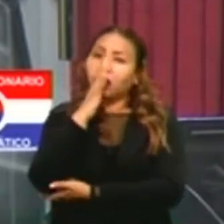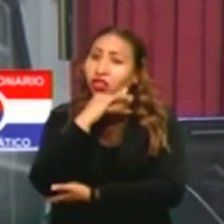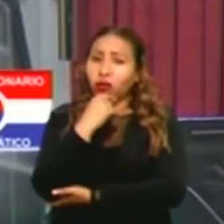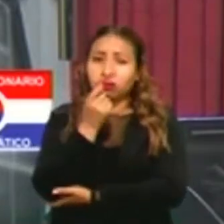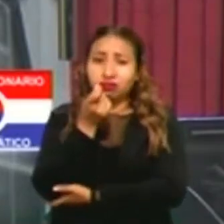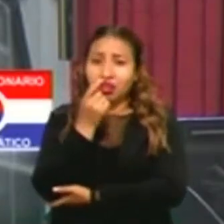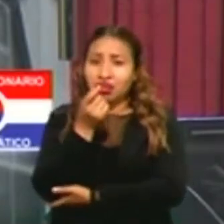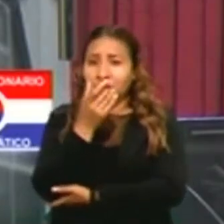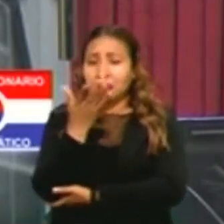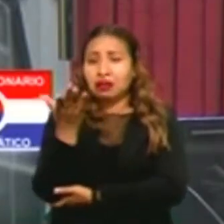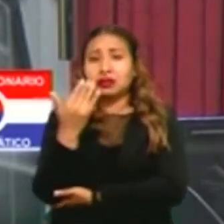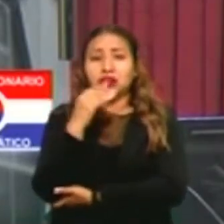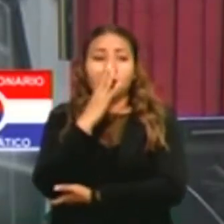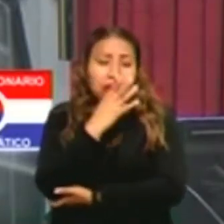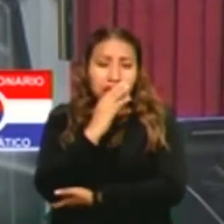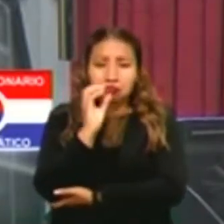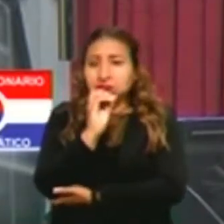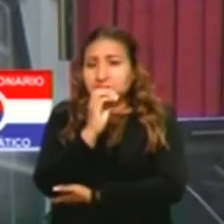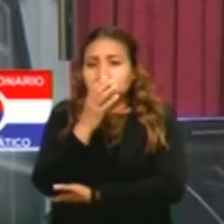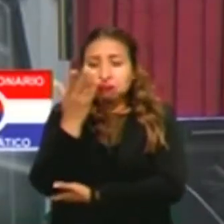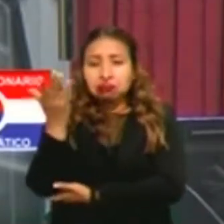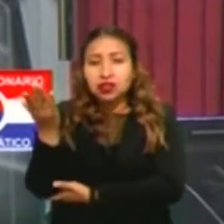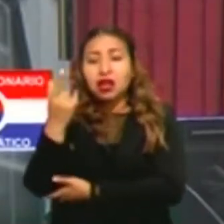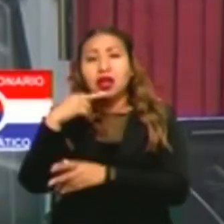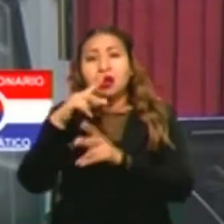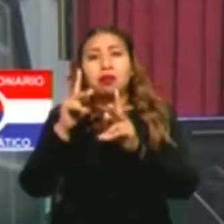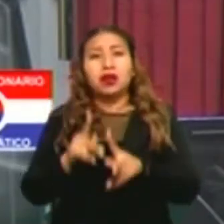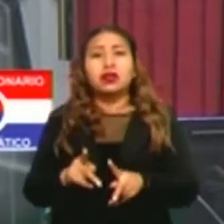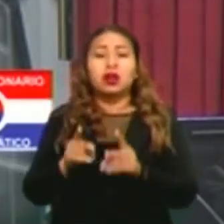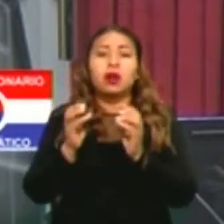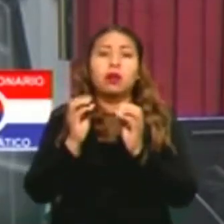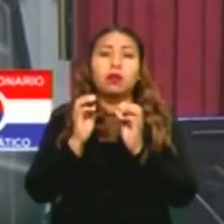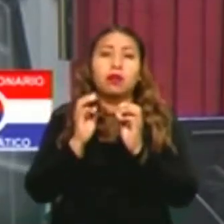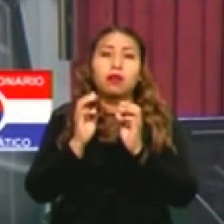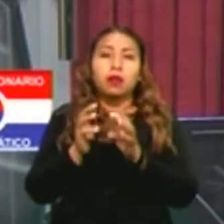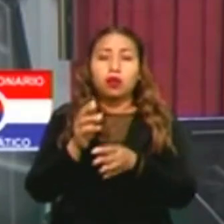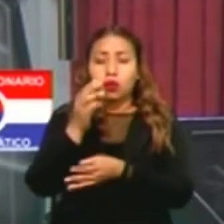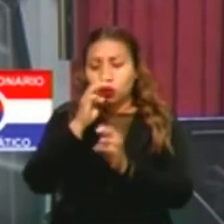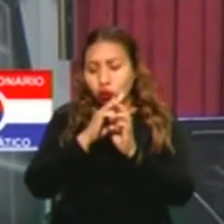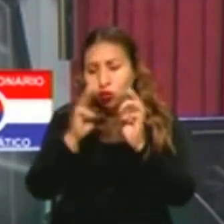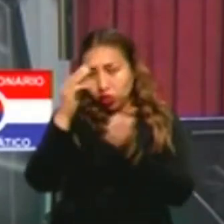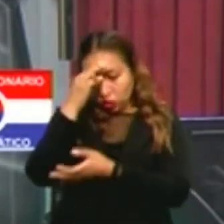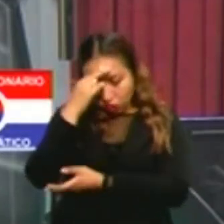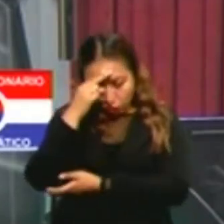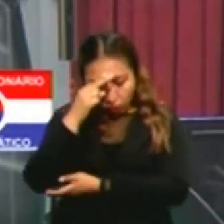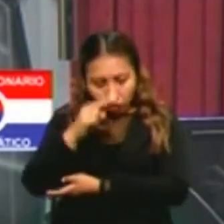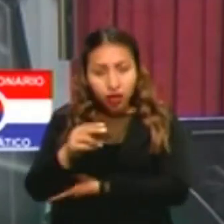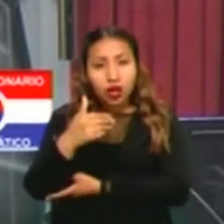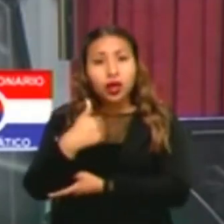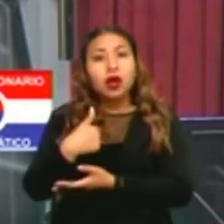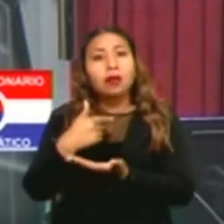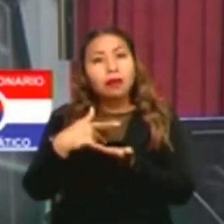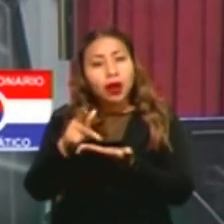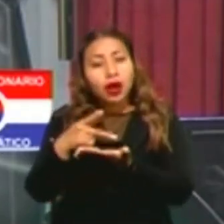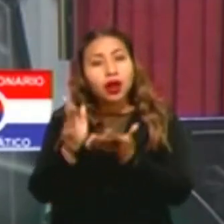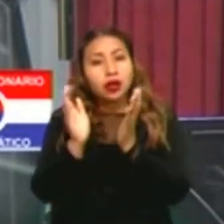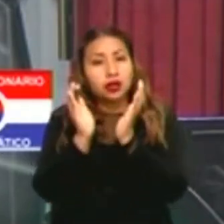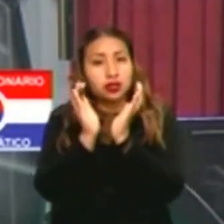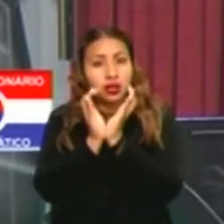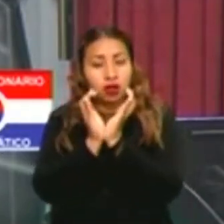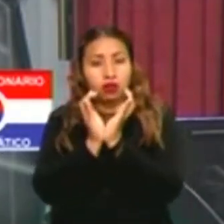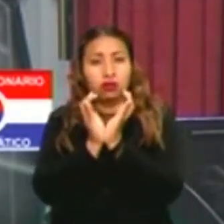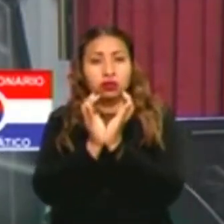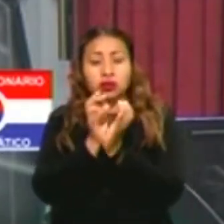medicamentos, estás desabastecido y personas muy humildes que a pesar de que pagan su seguro social, ni